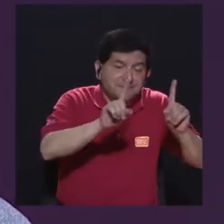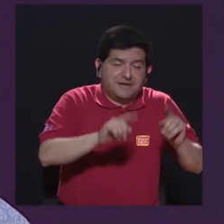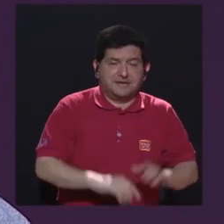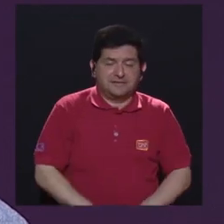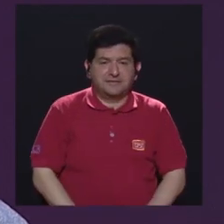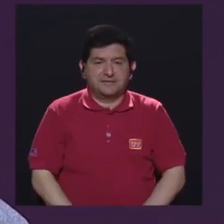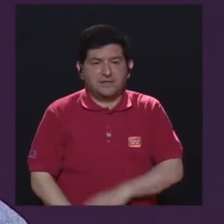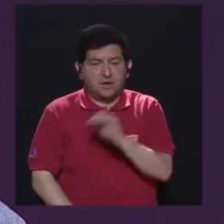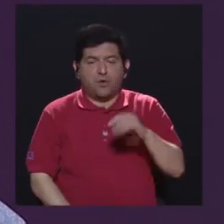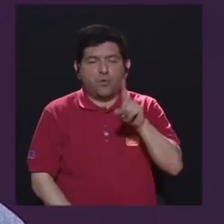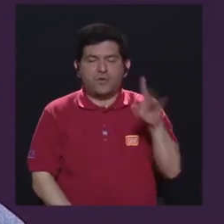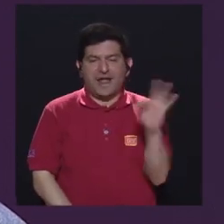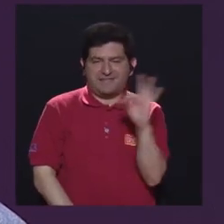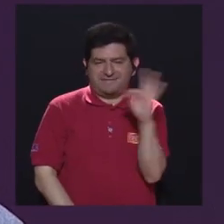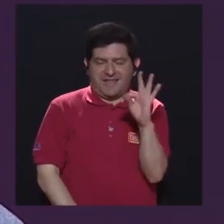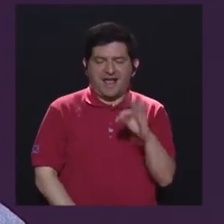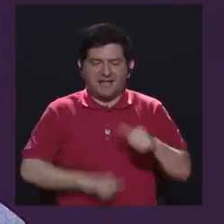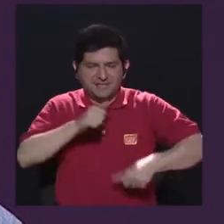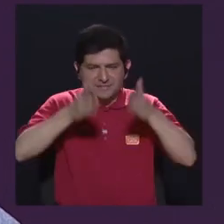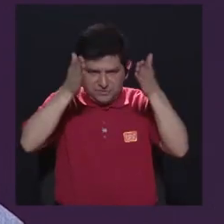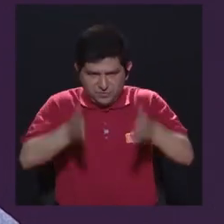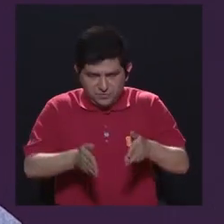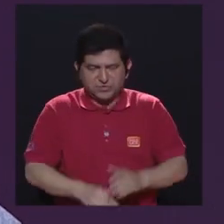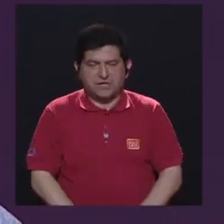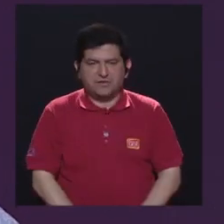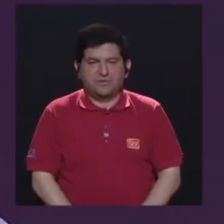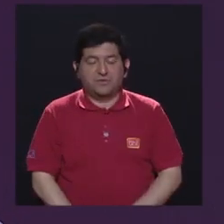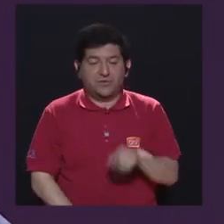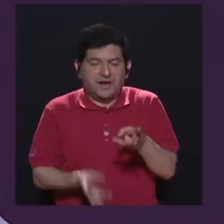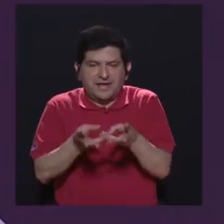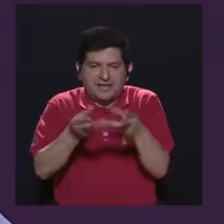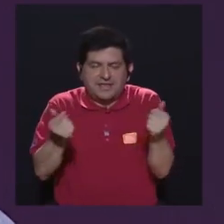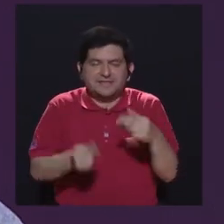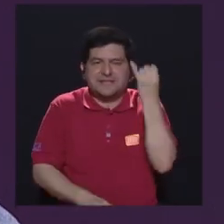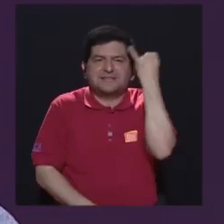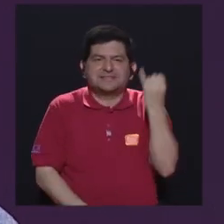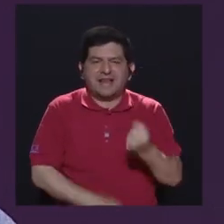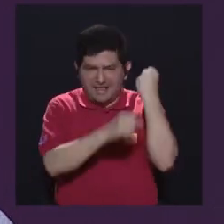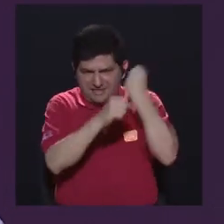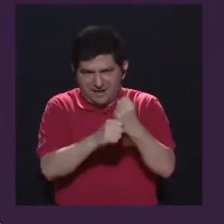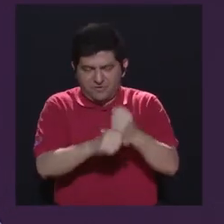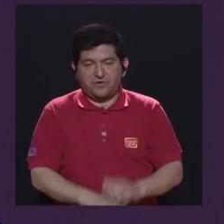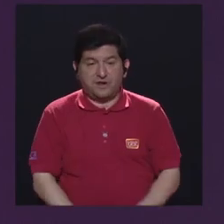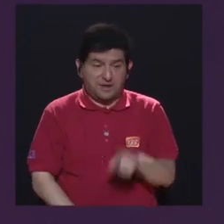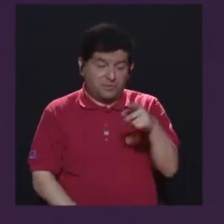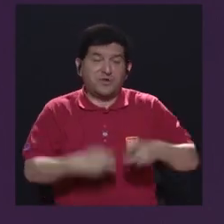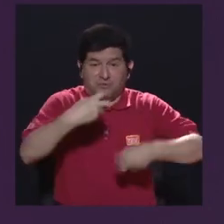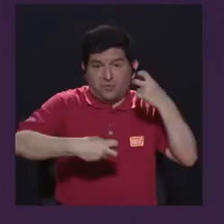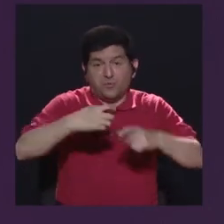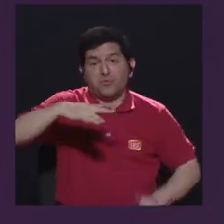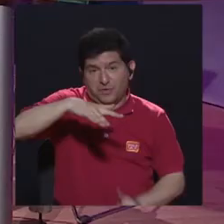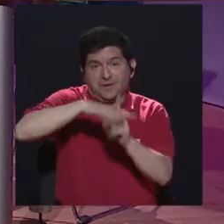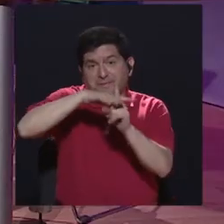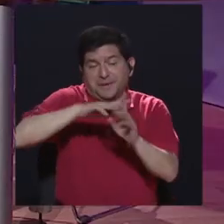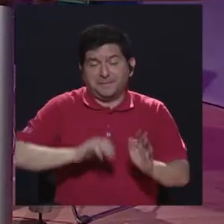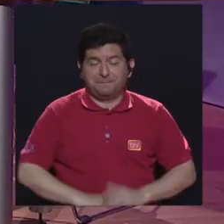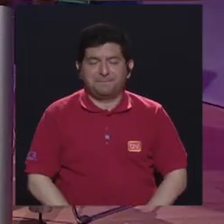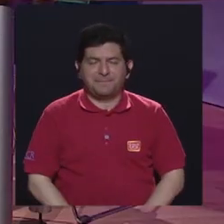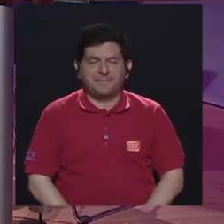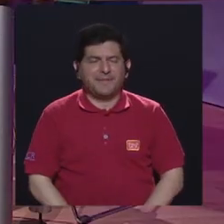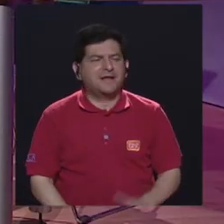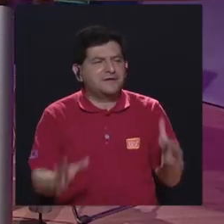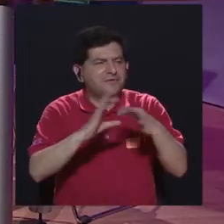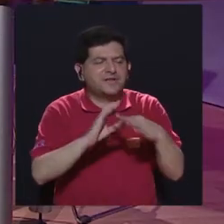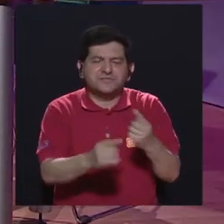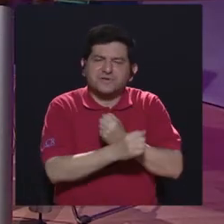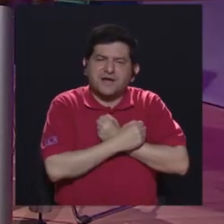una transfeminista con una feminista decolonial, ¿verdad? Porque eso es chispas. Como respecto a eso del afecto y